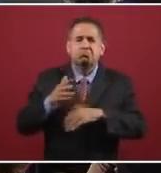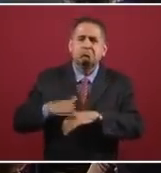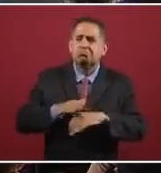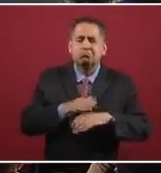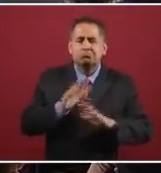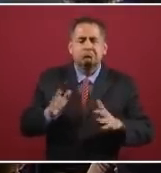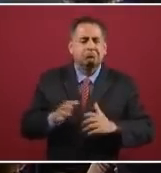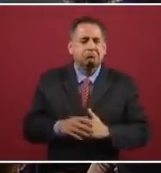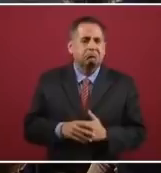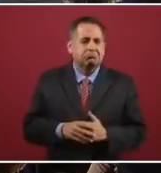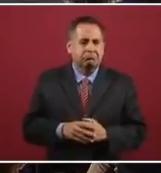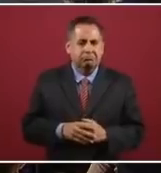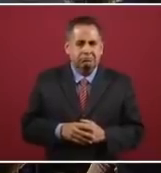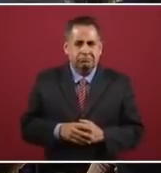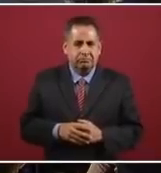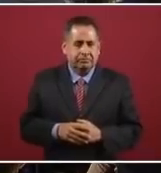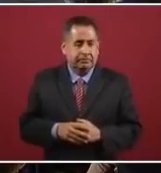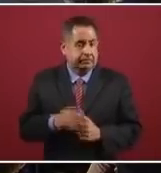por ejemplo,